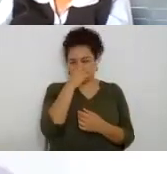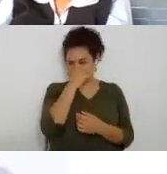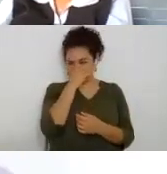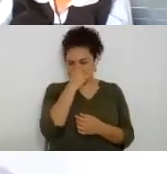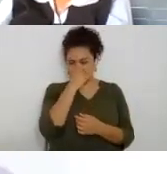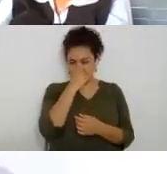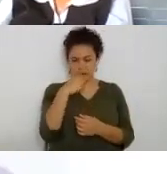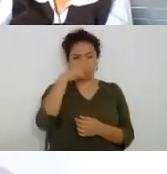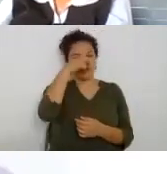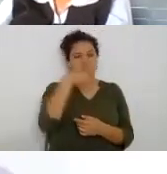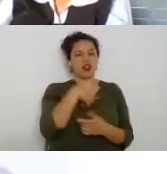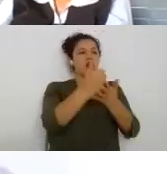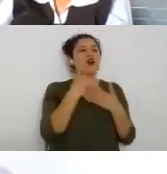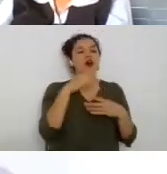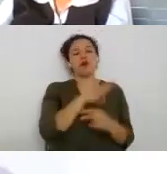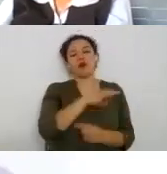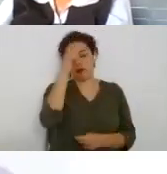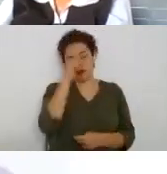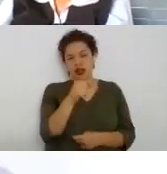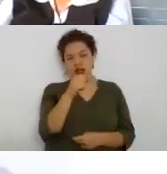puede auxiliar